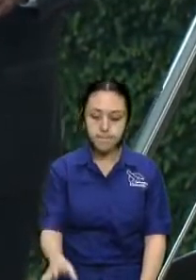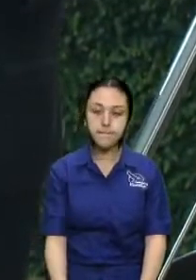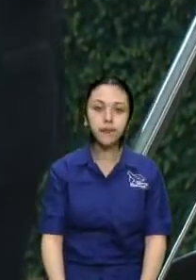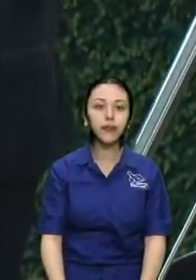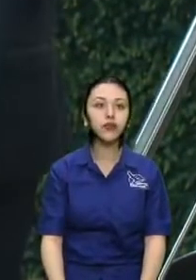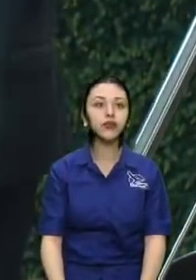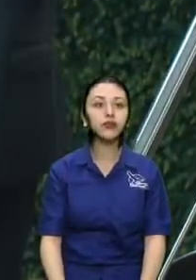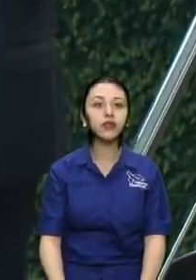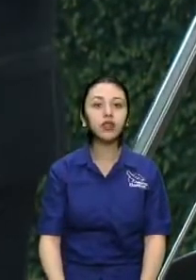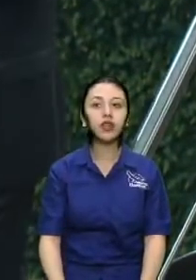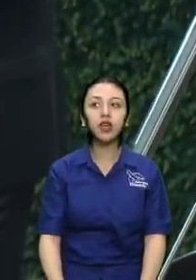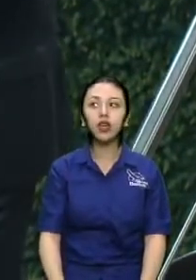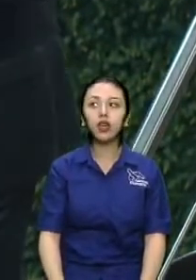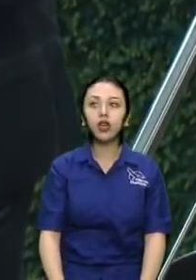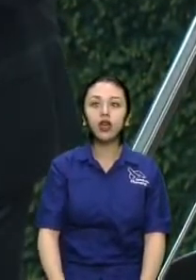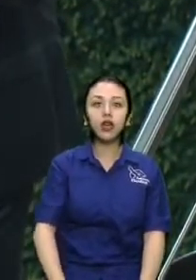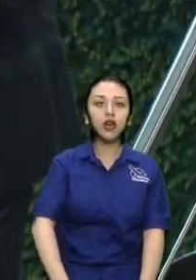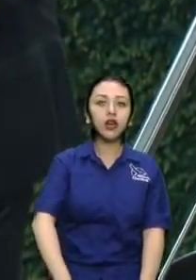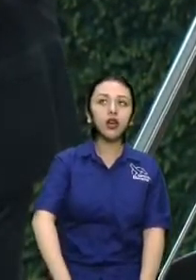arriba. Creo yo,